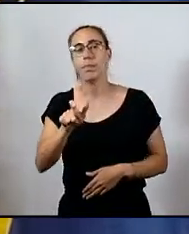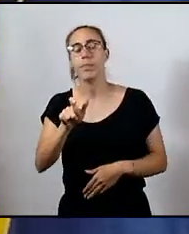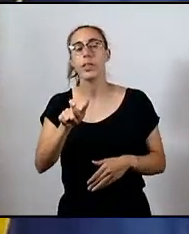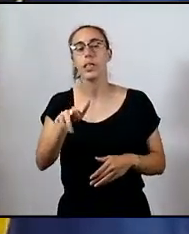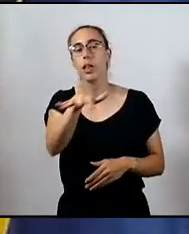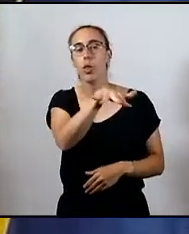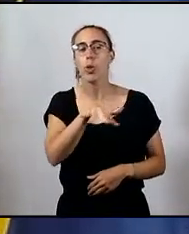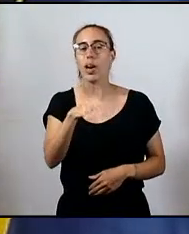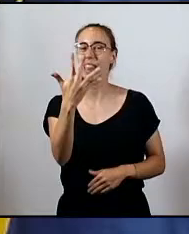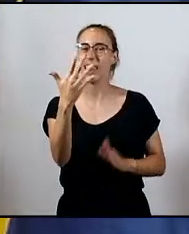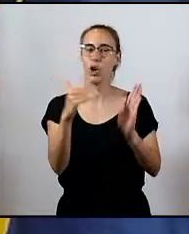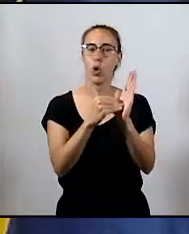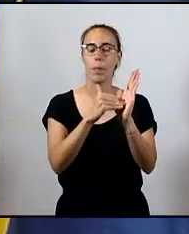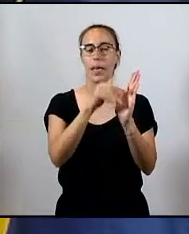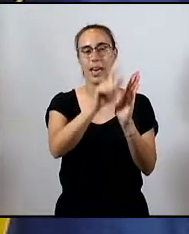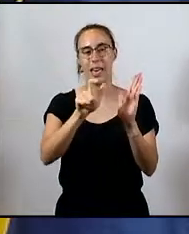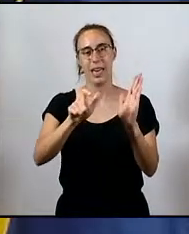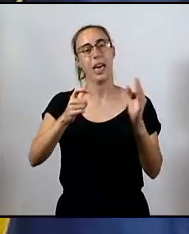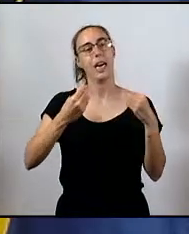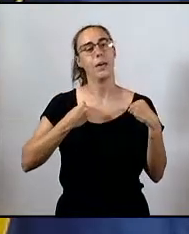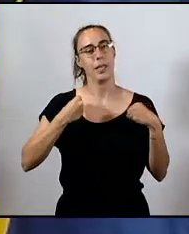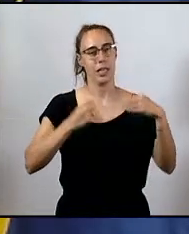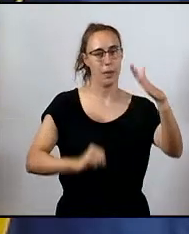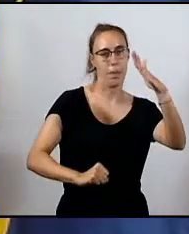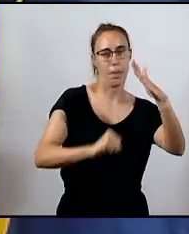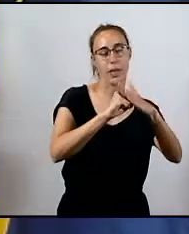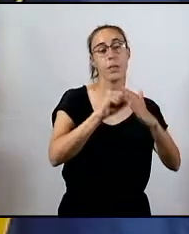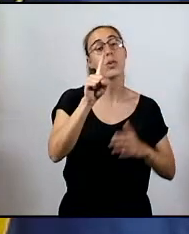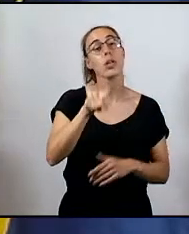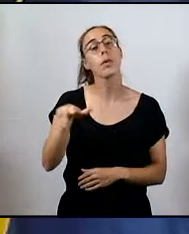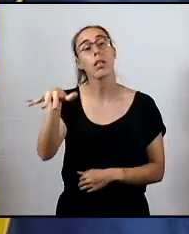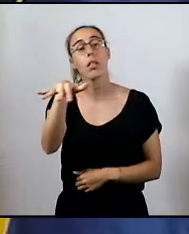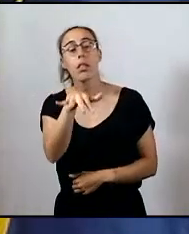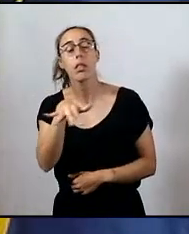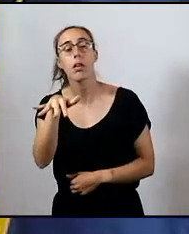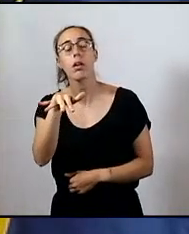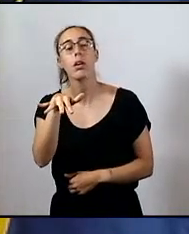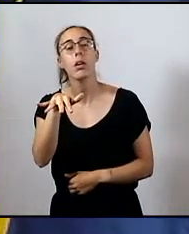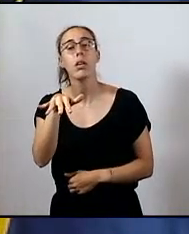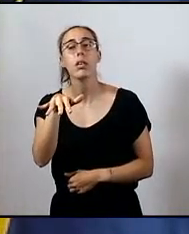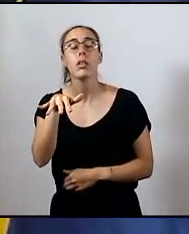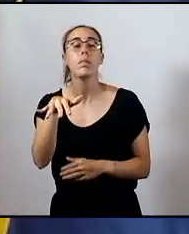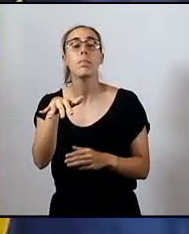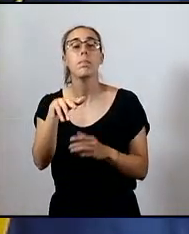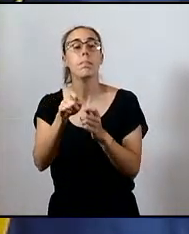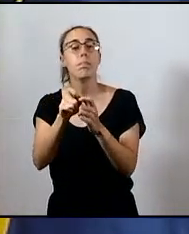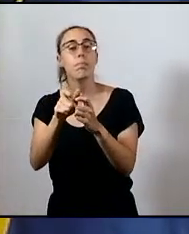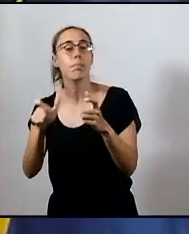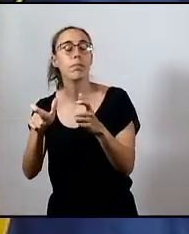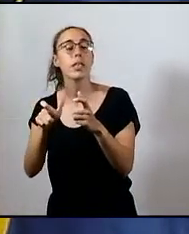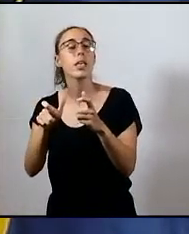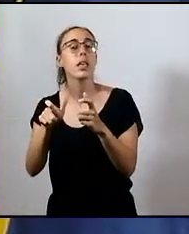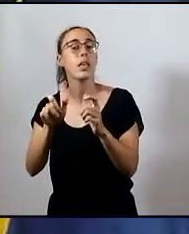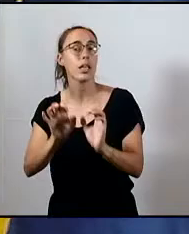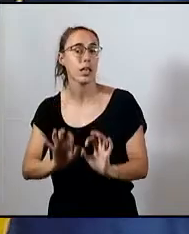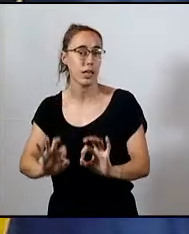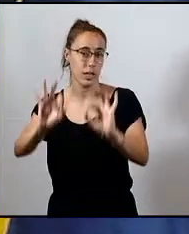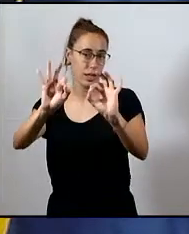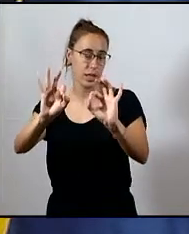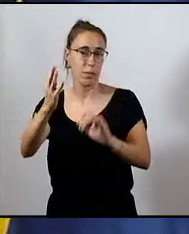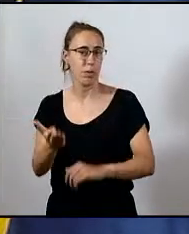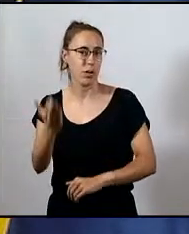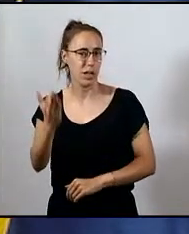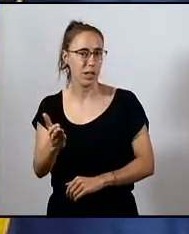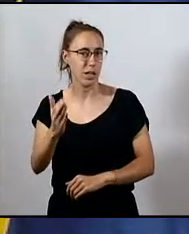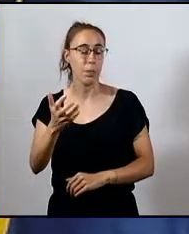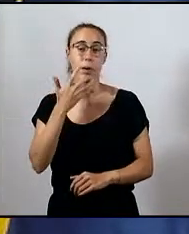esta convocatoria también queremos apoyar a las localidades que registran aumentos puntuales y significativos de población, por ejemplo,